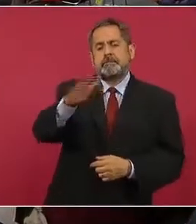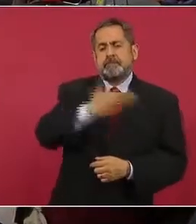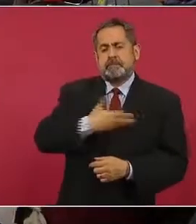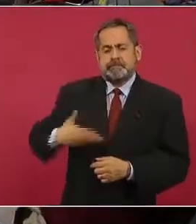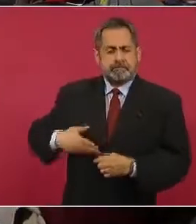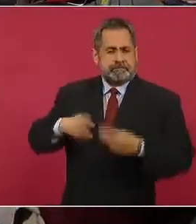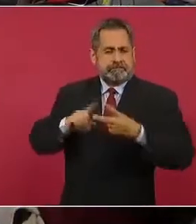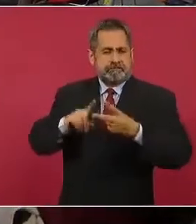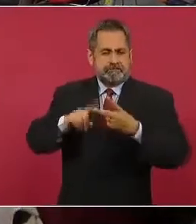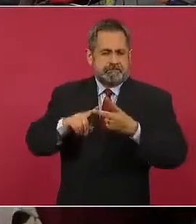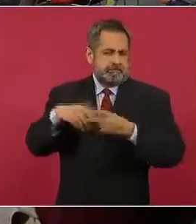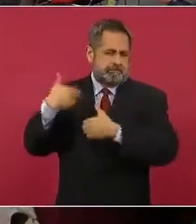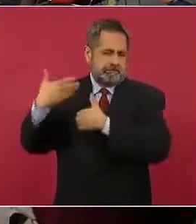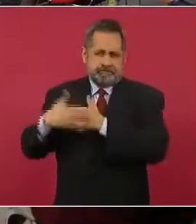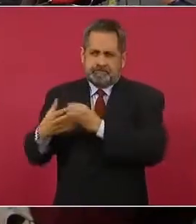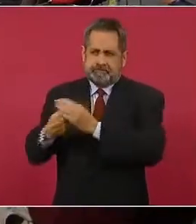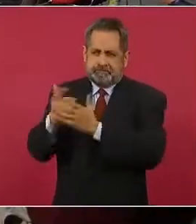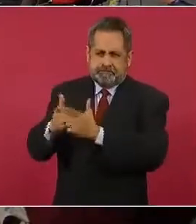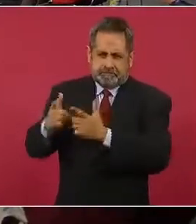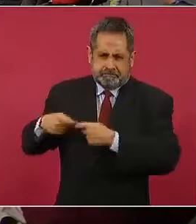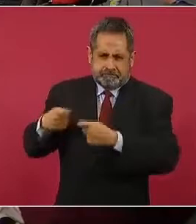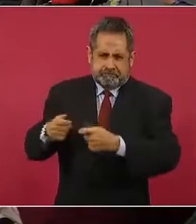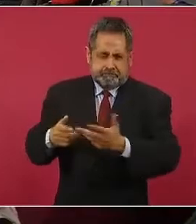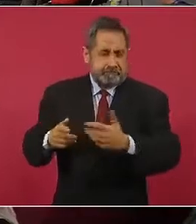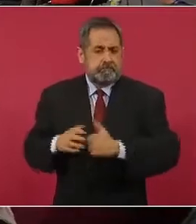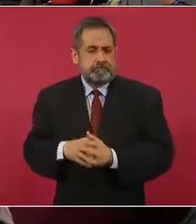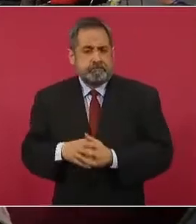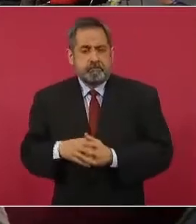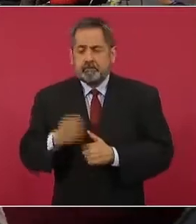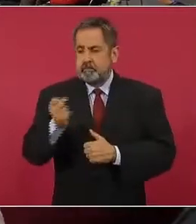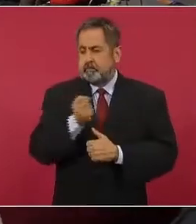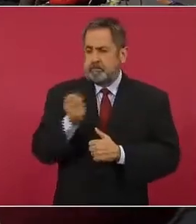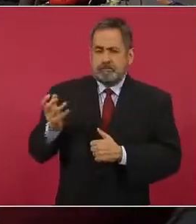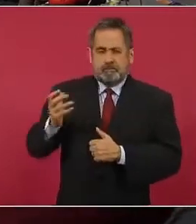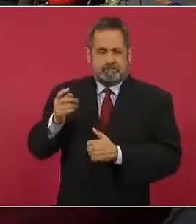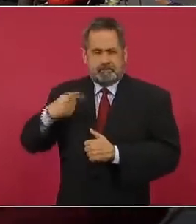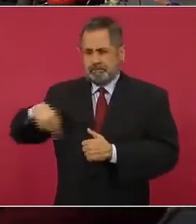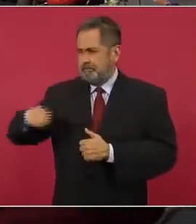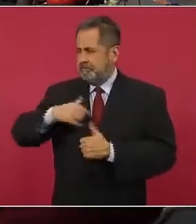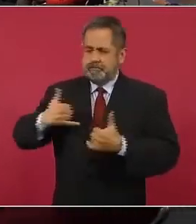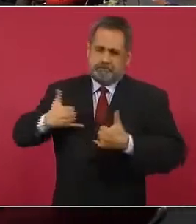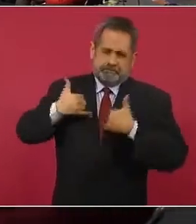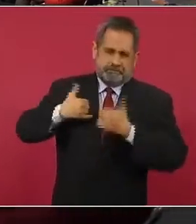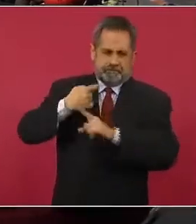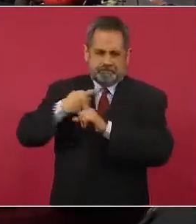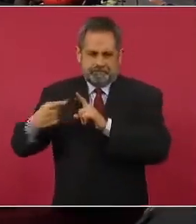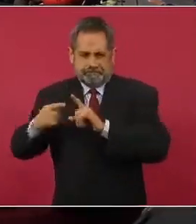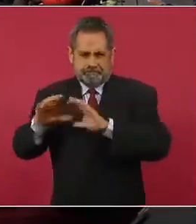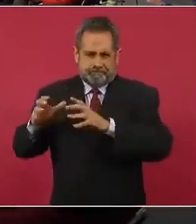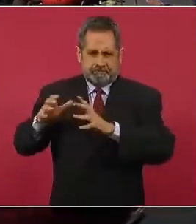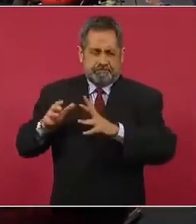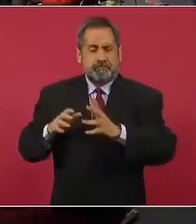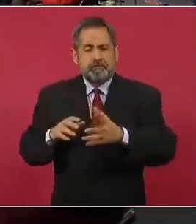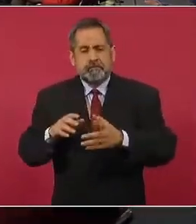ver las comparecencias, para que las analicen.